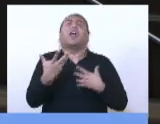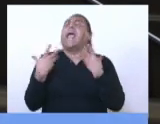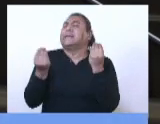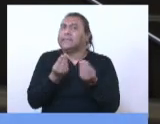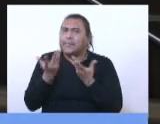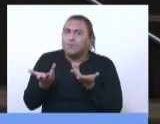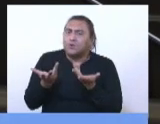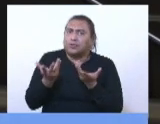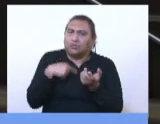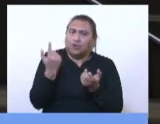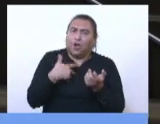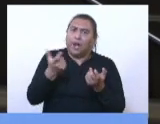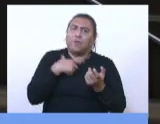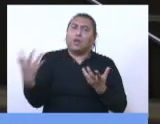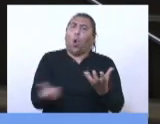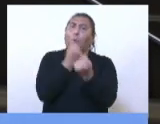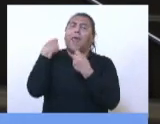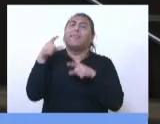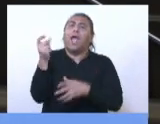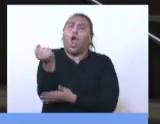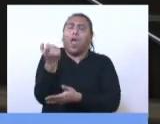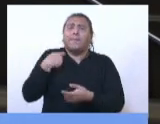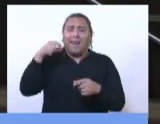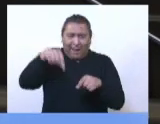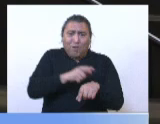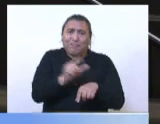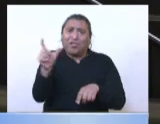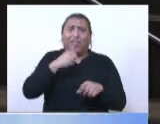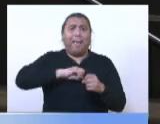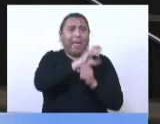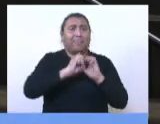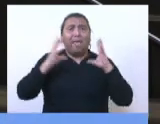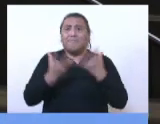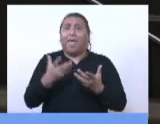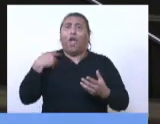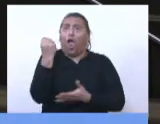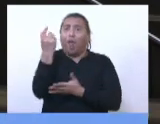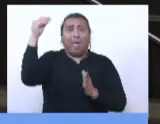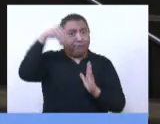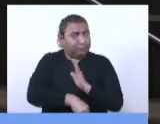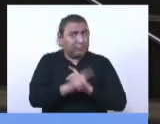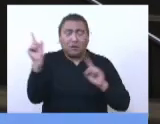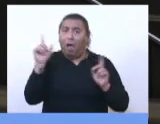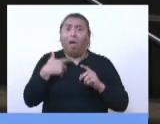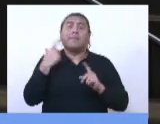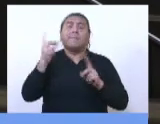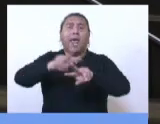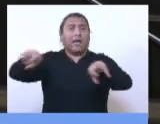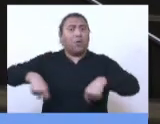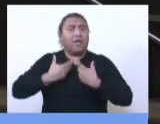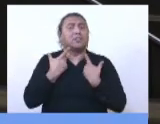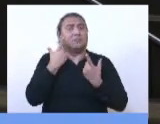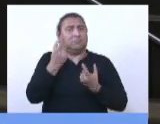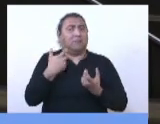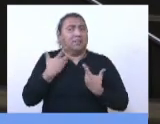estamos tratando de recuperar la economía en plena pandemia no se cayó la economía la recaudación indica que la economía no se